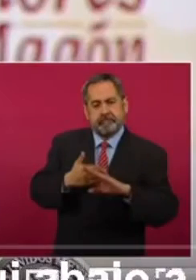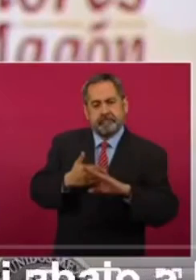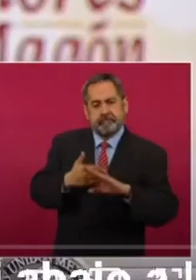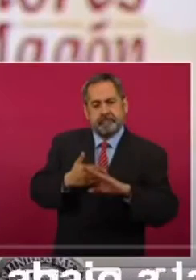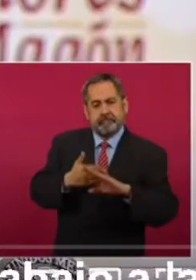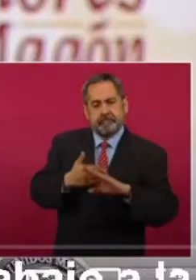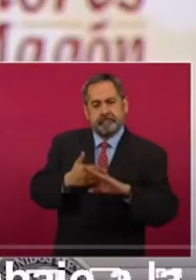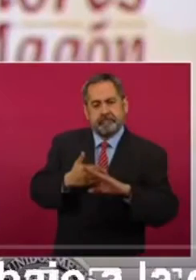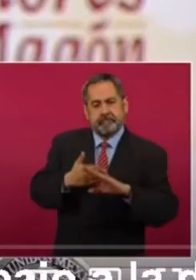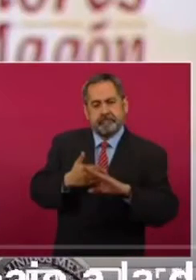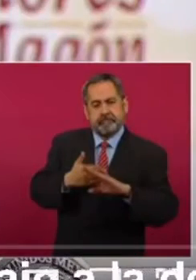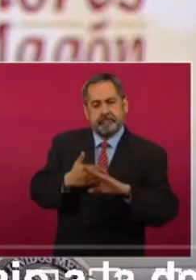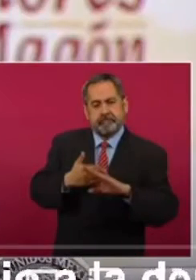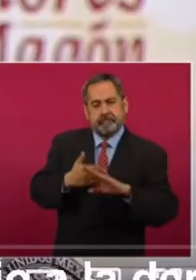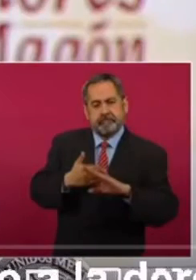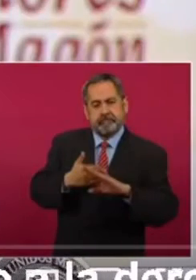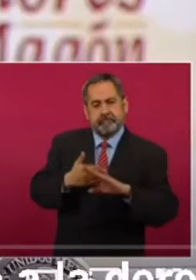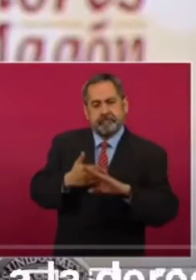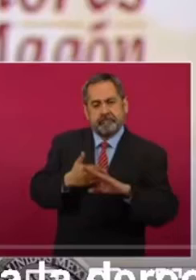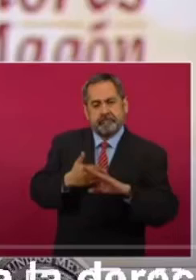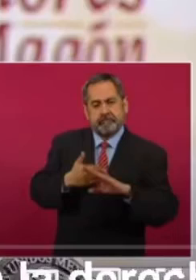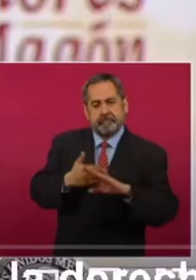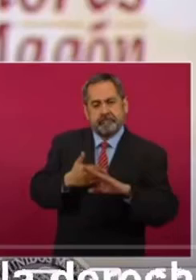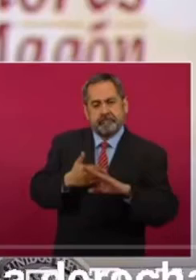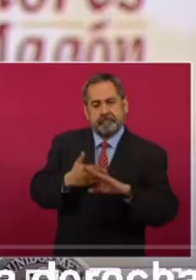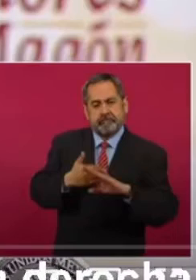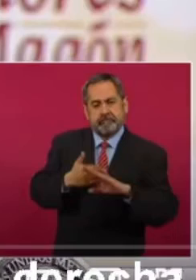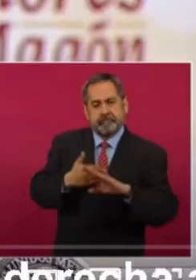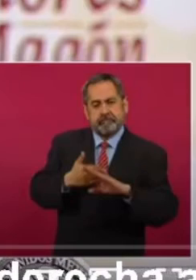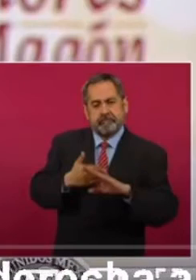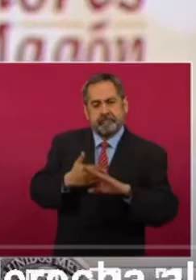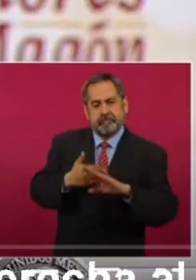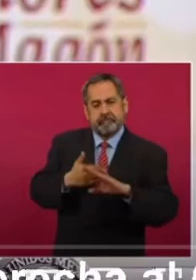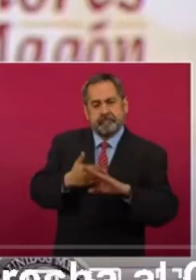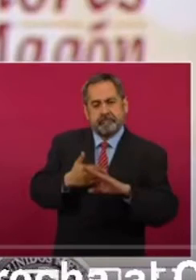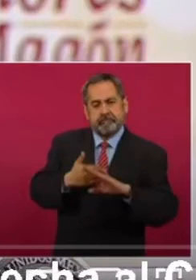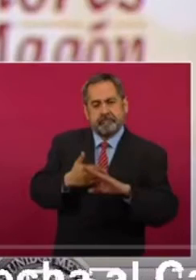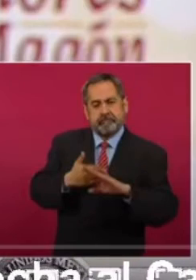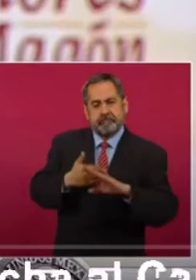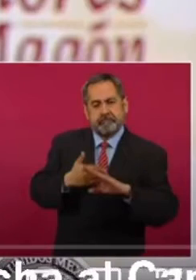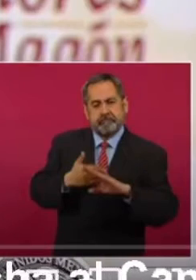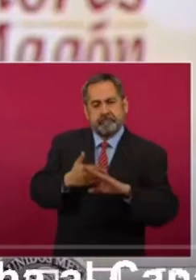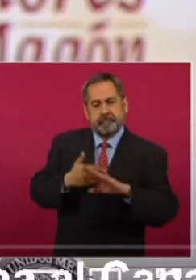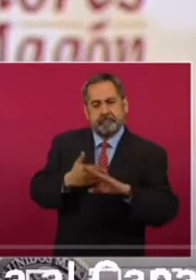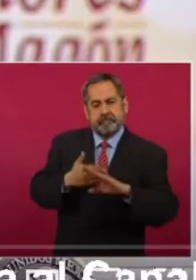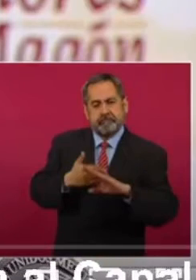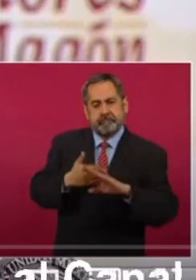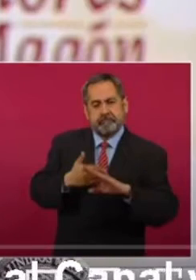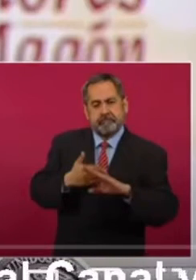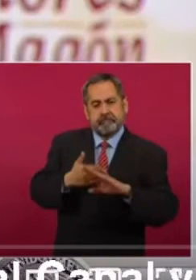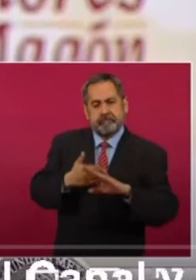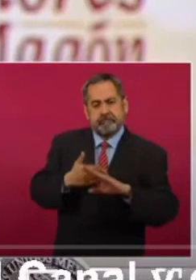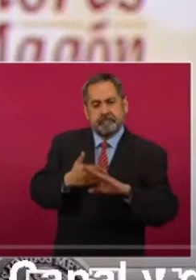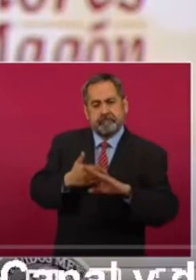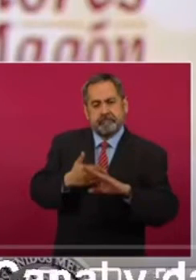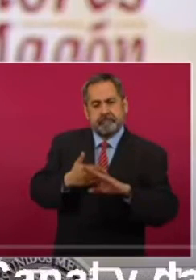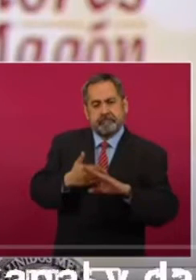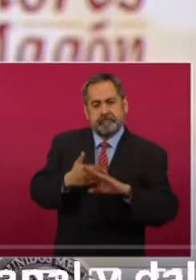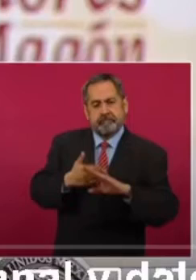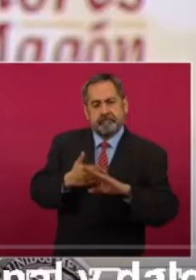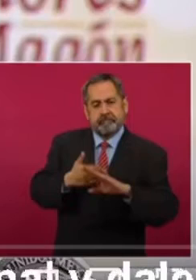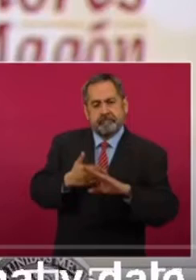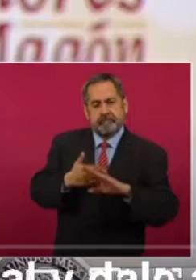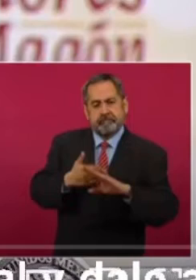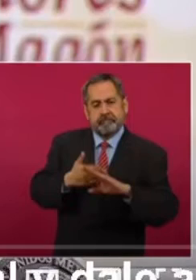de la luz y de este señor ingeniero que a dejar ambas que